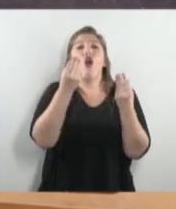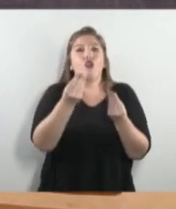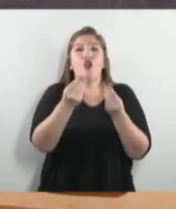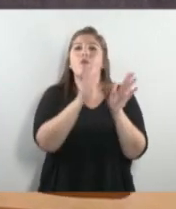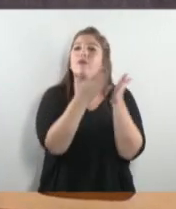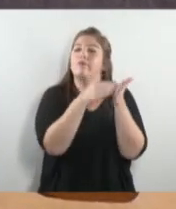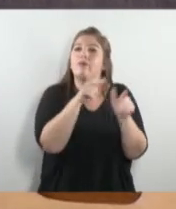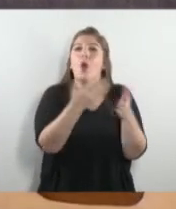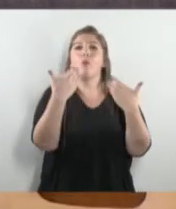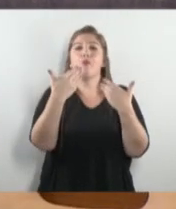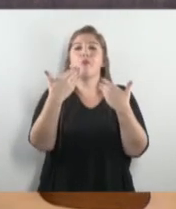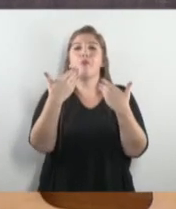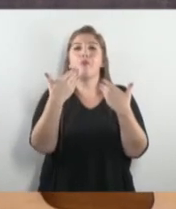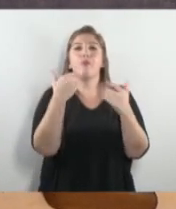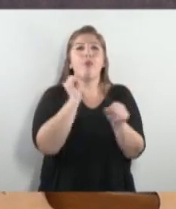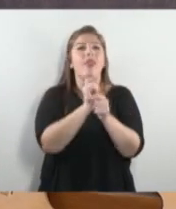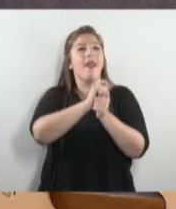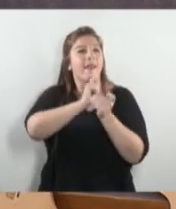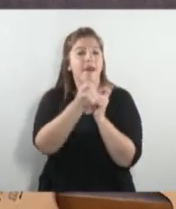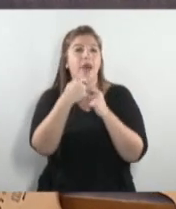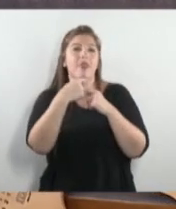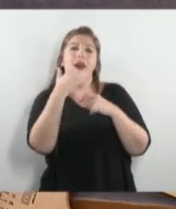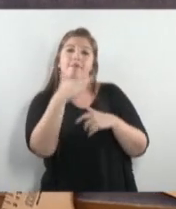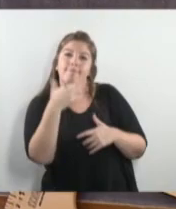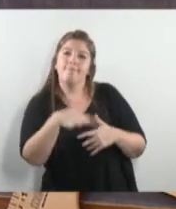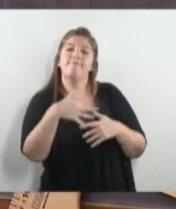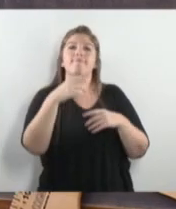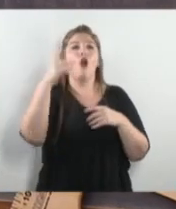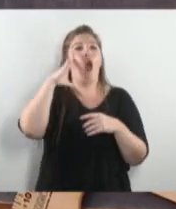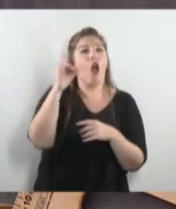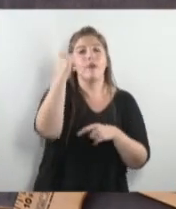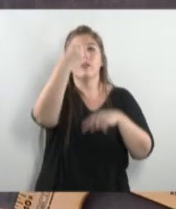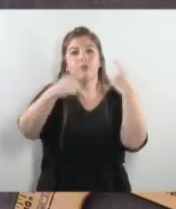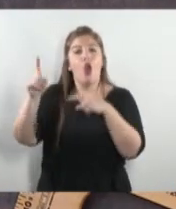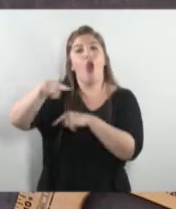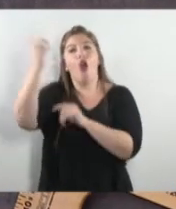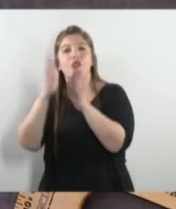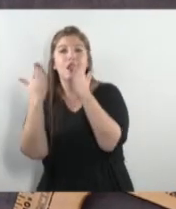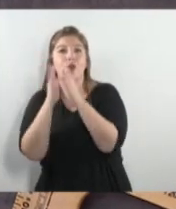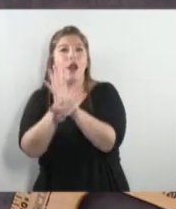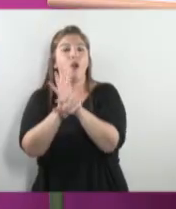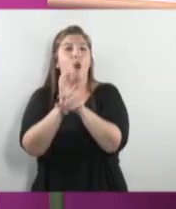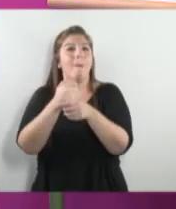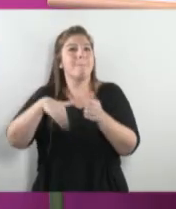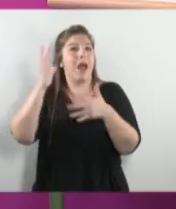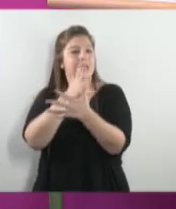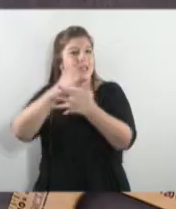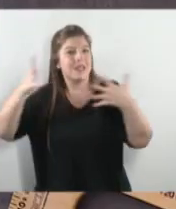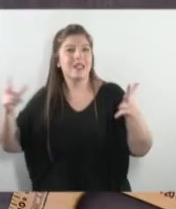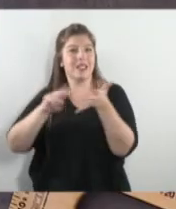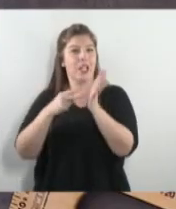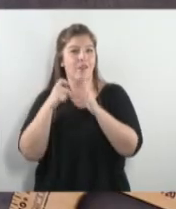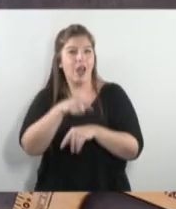ser recibida, resignificada y releída en otras obras que no hacen más que ampliarla. Ahí reside lo